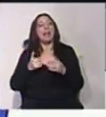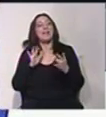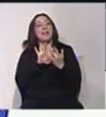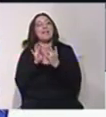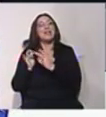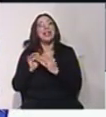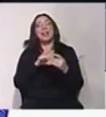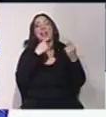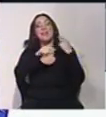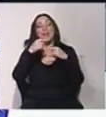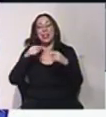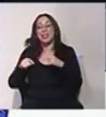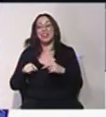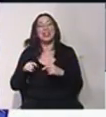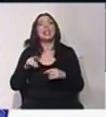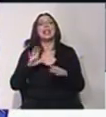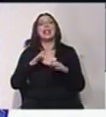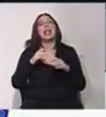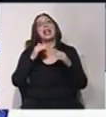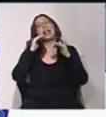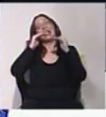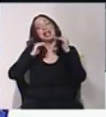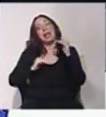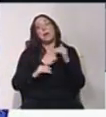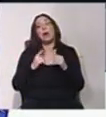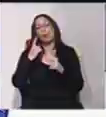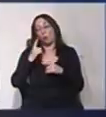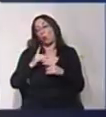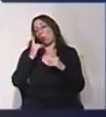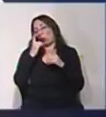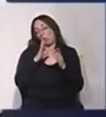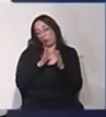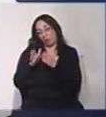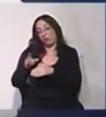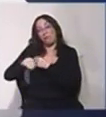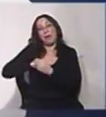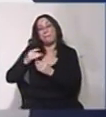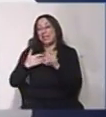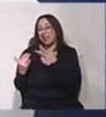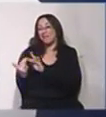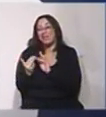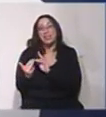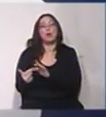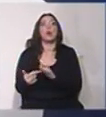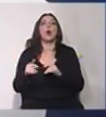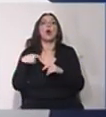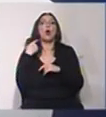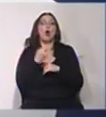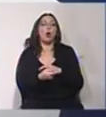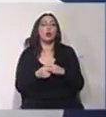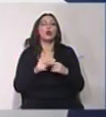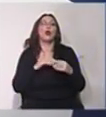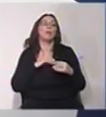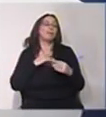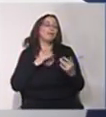diferentes vínculos en diferentes capas, digamos, una cosa son los vínculos familiares o filiales, otra cosa son los vínculos